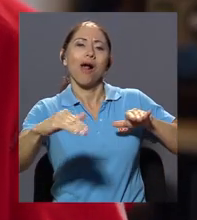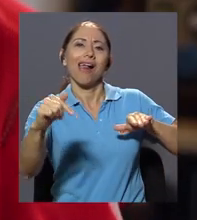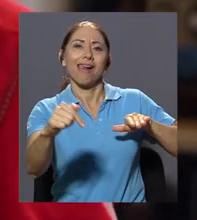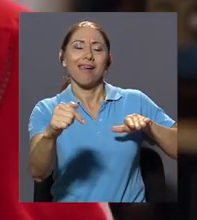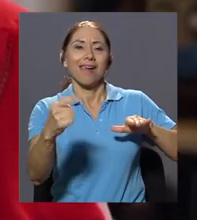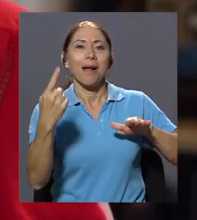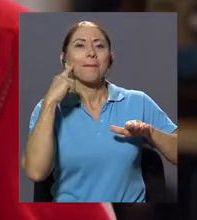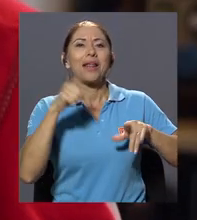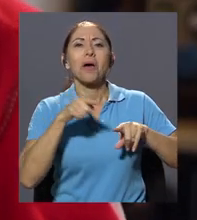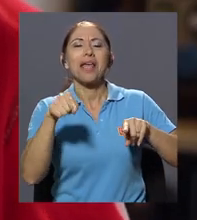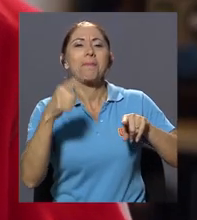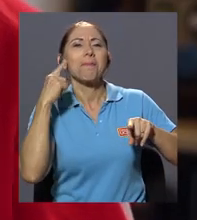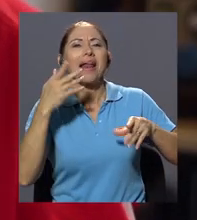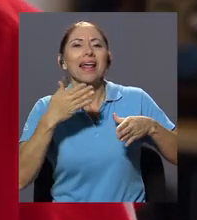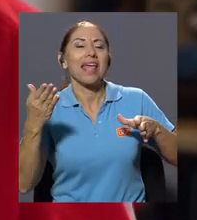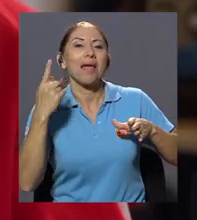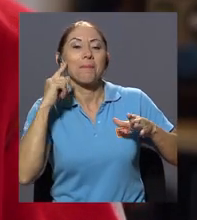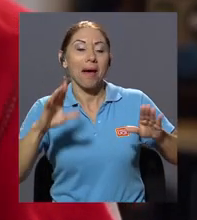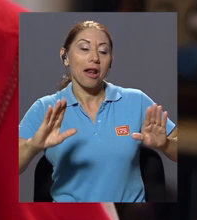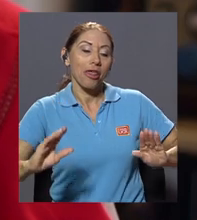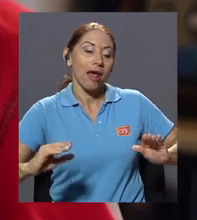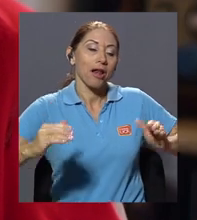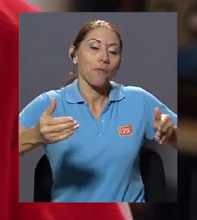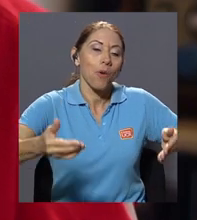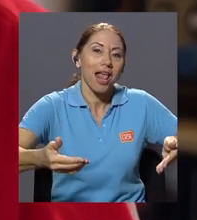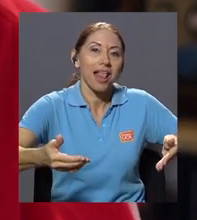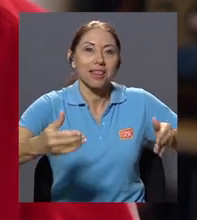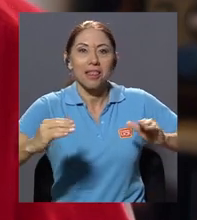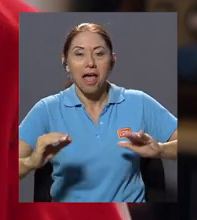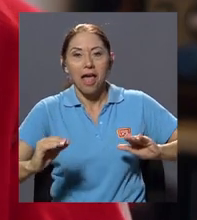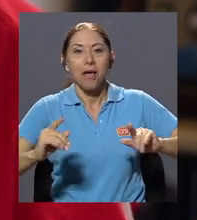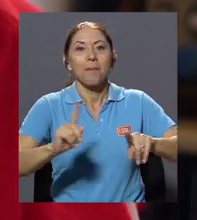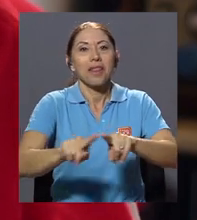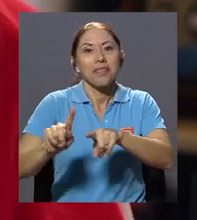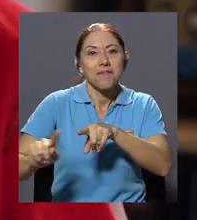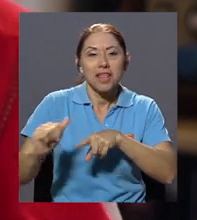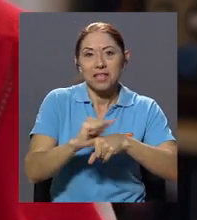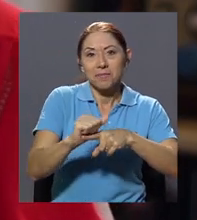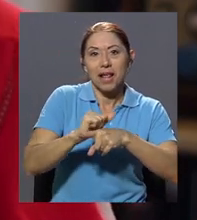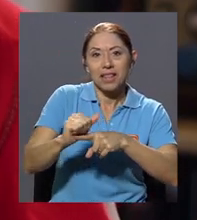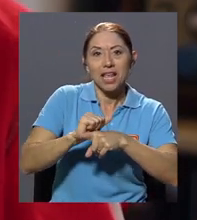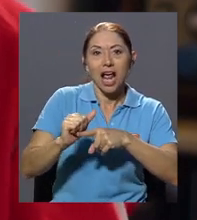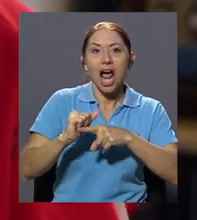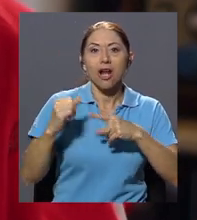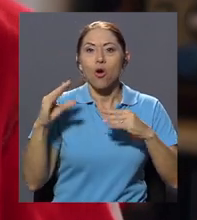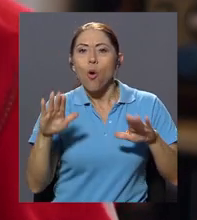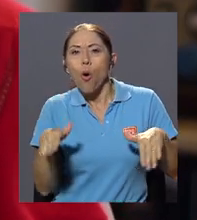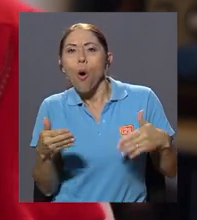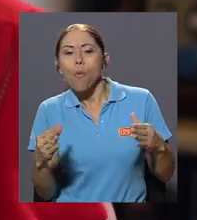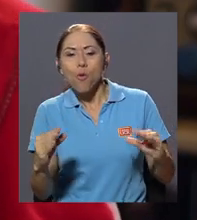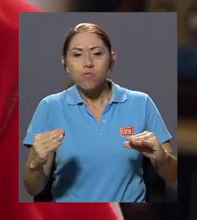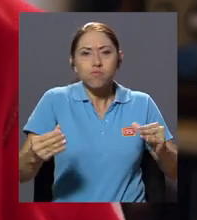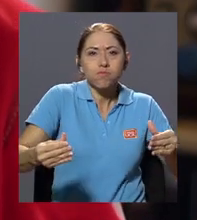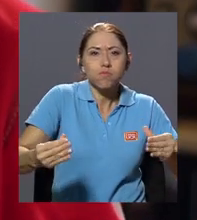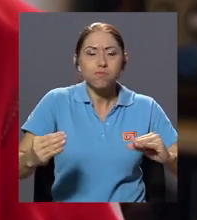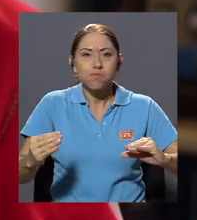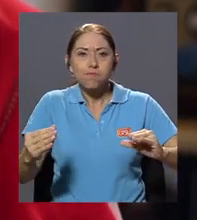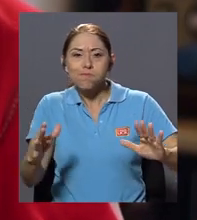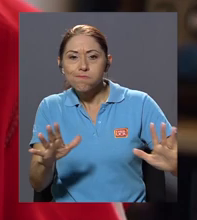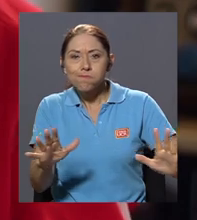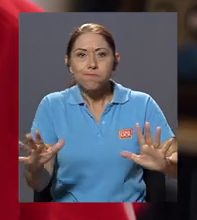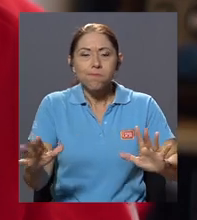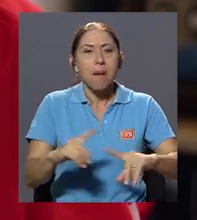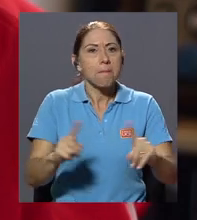un muñeco para darle vuelta, para practicar las posiciones, pero no